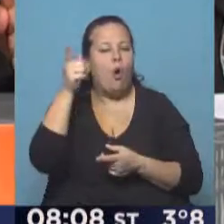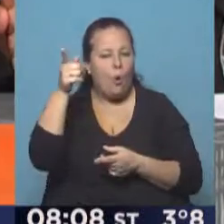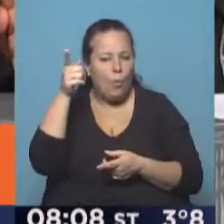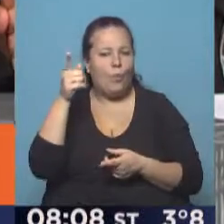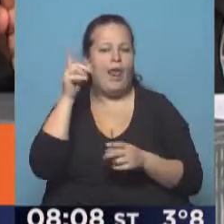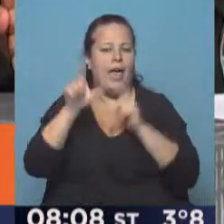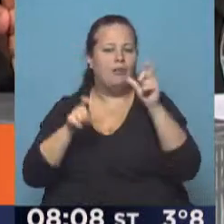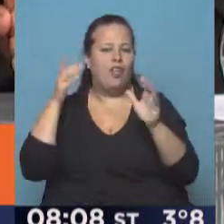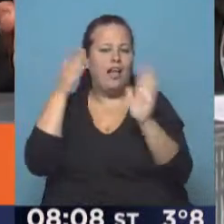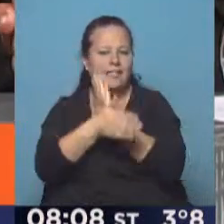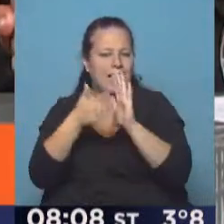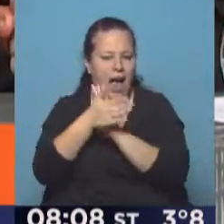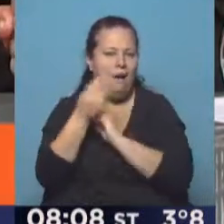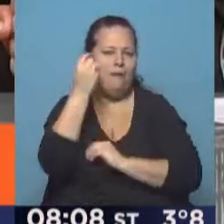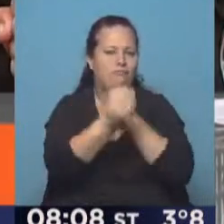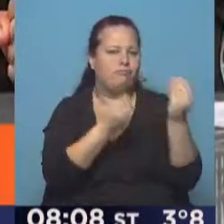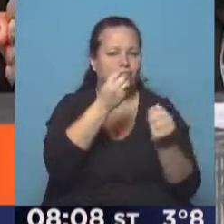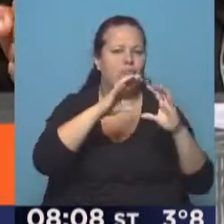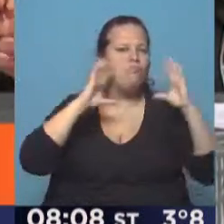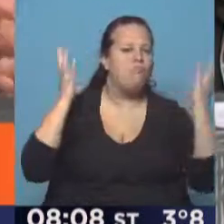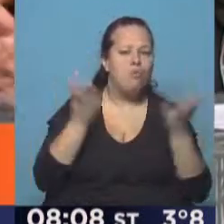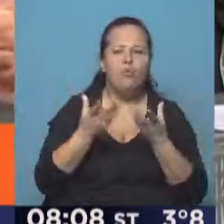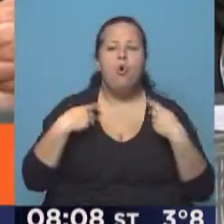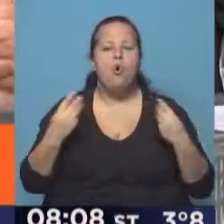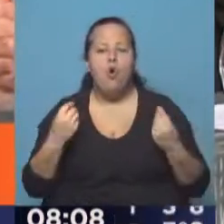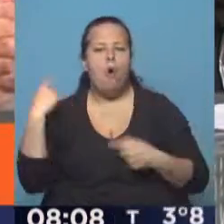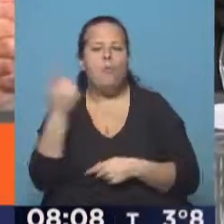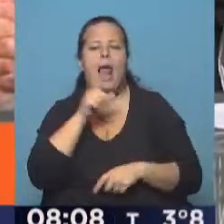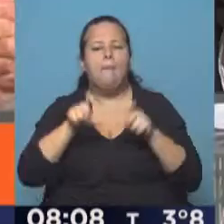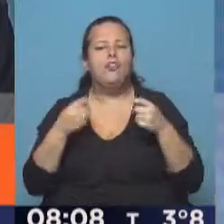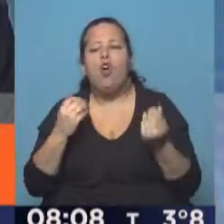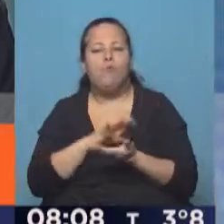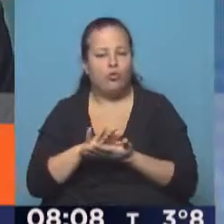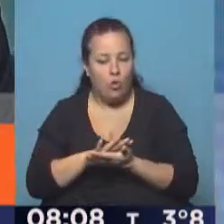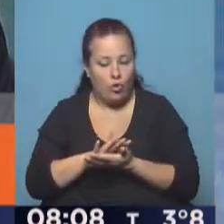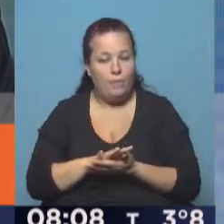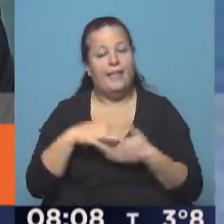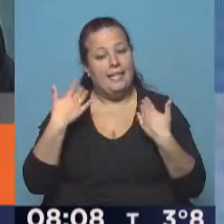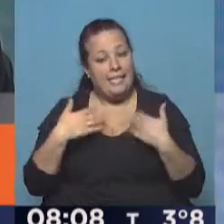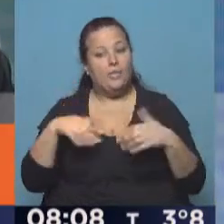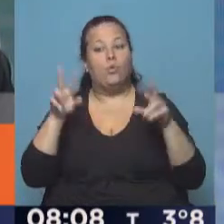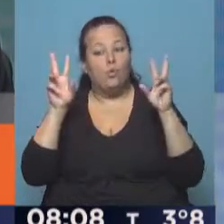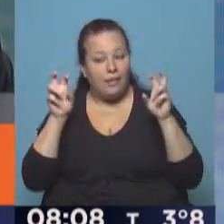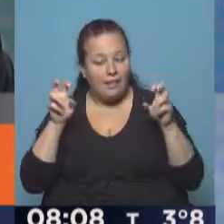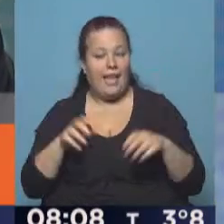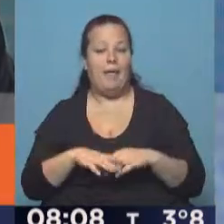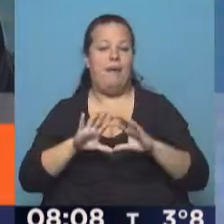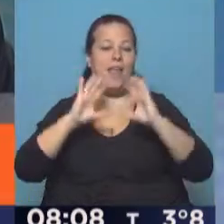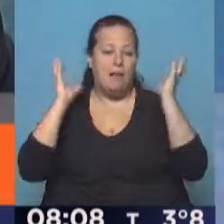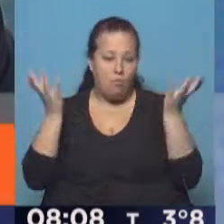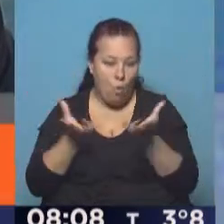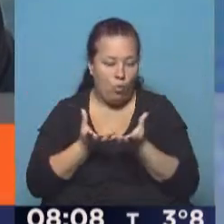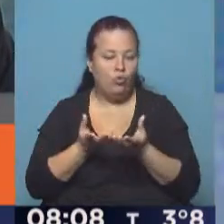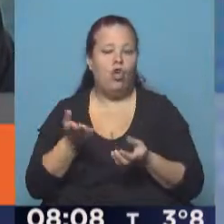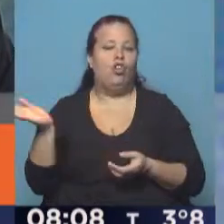con los refugiados en el mundo? ¿Qué deberíamos hacer nosotros como sociedad? Bueno, es un gran tema internacional de todos